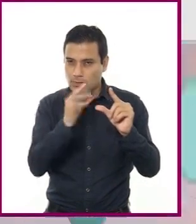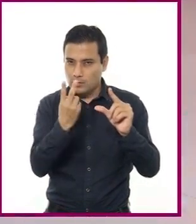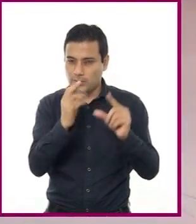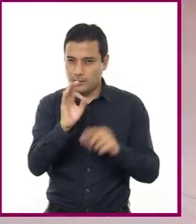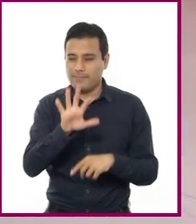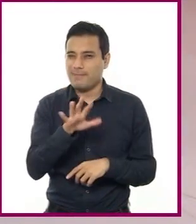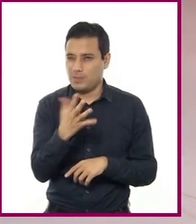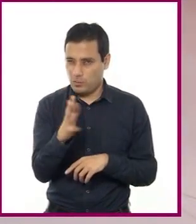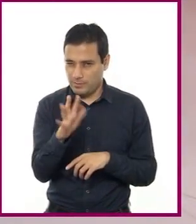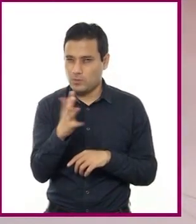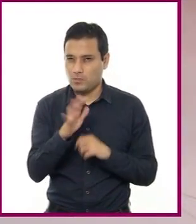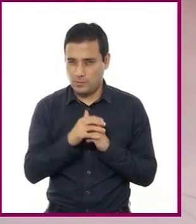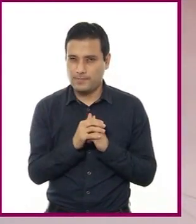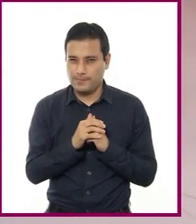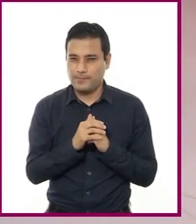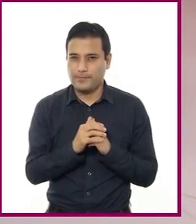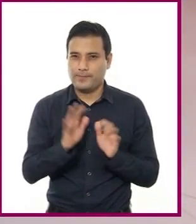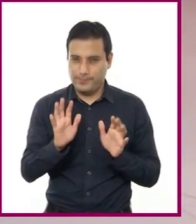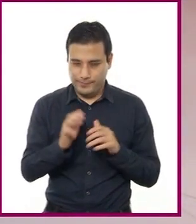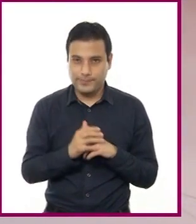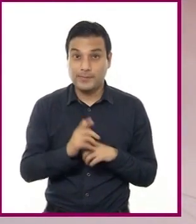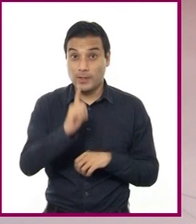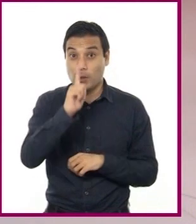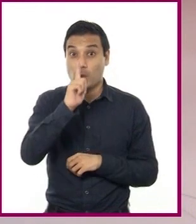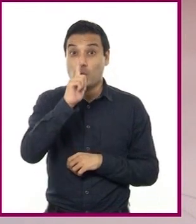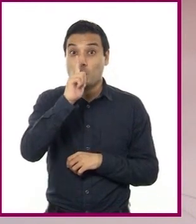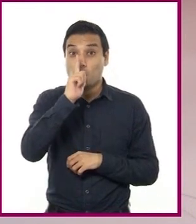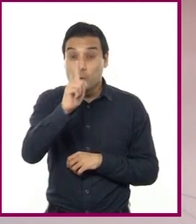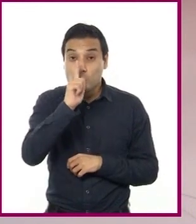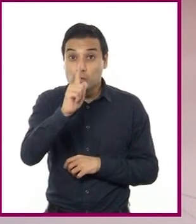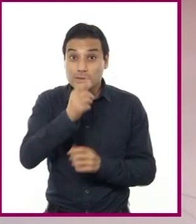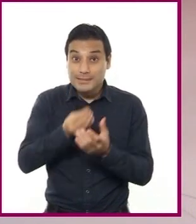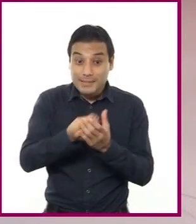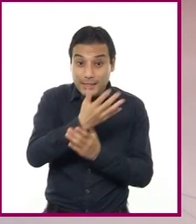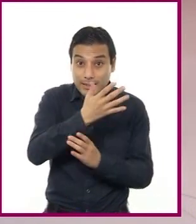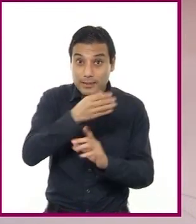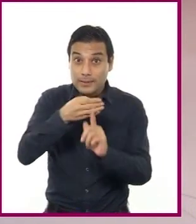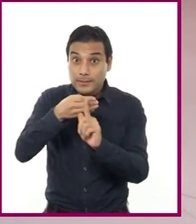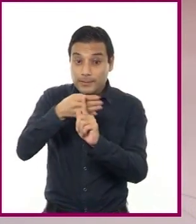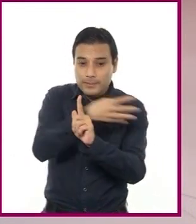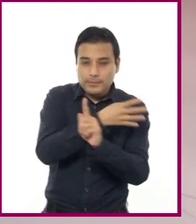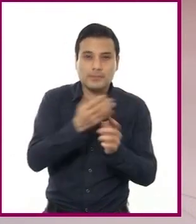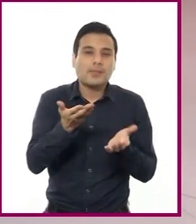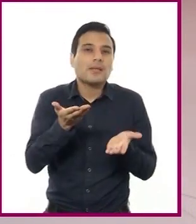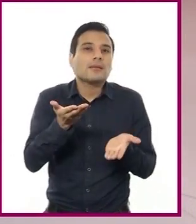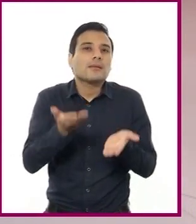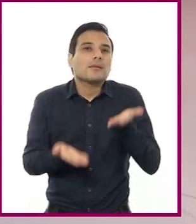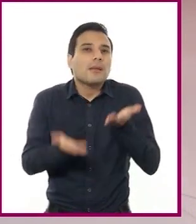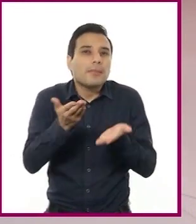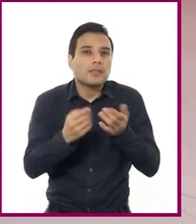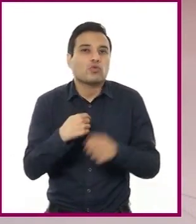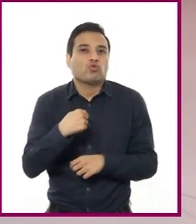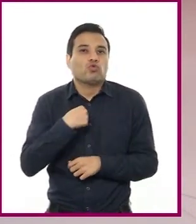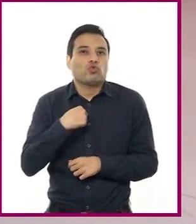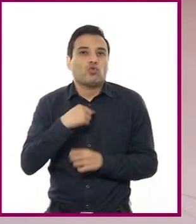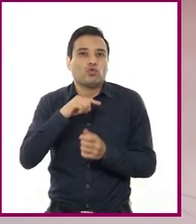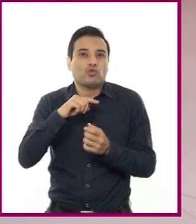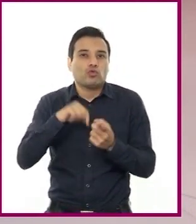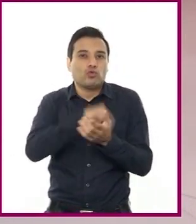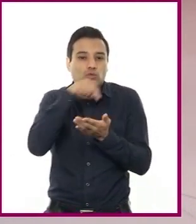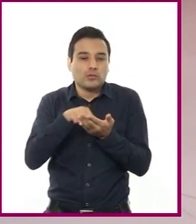sea que el ángulo de salida de la luz depende de nosotros. Así es. Aunque la luz